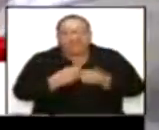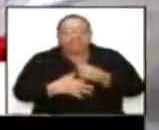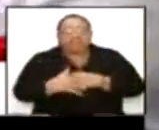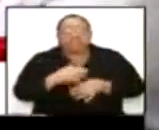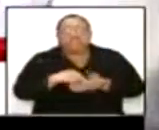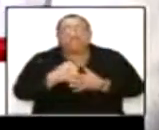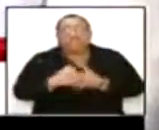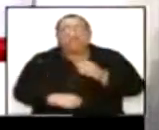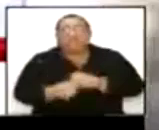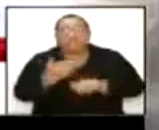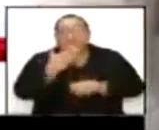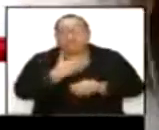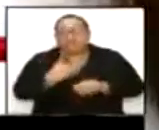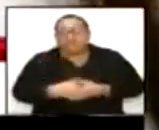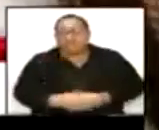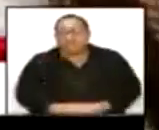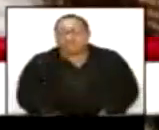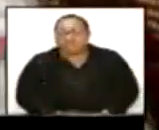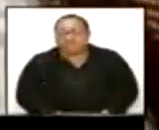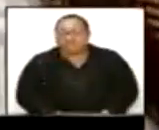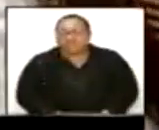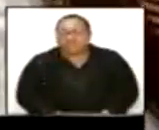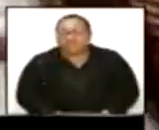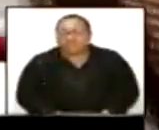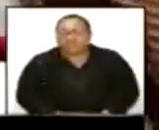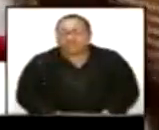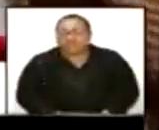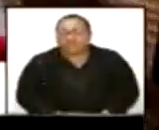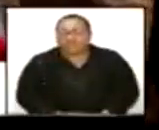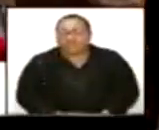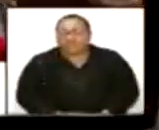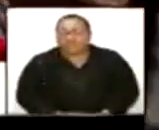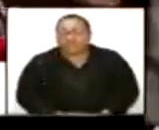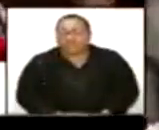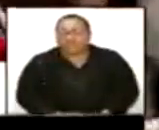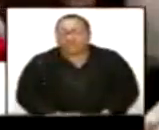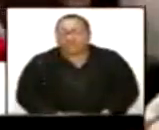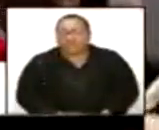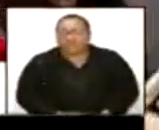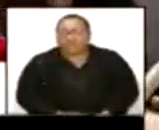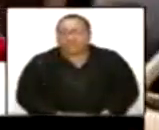sangre inocente. Gracias, presidente. Tiene el uso de la palabra la congresista Wilca.